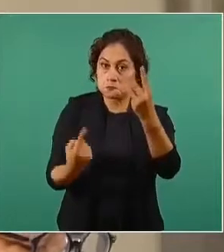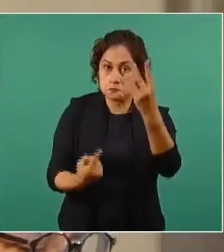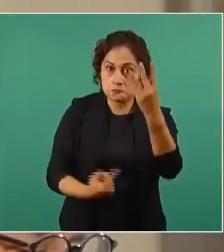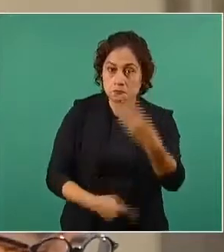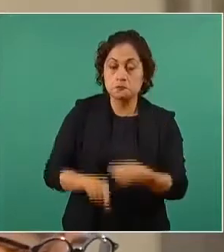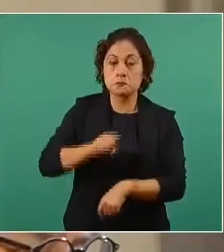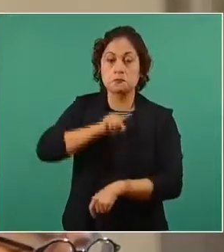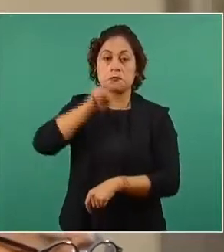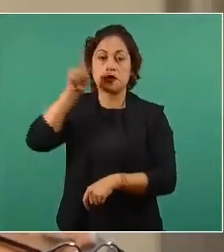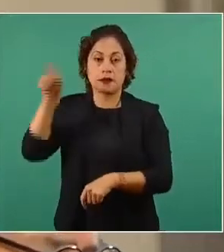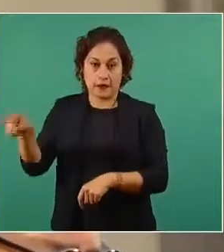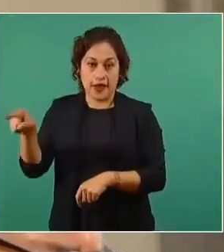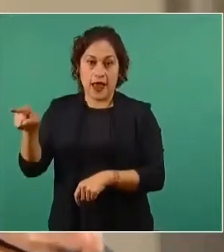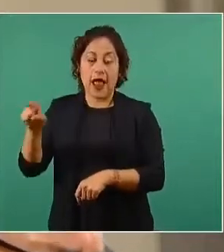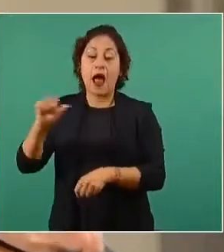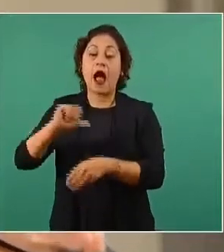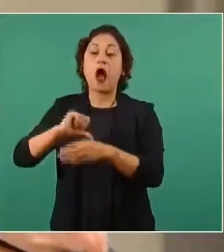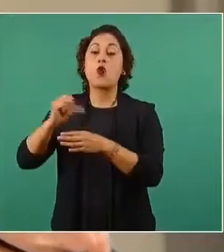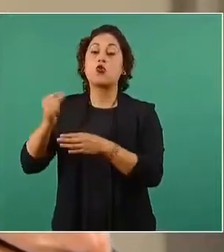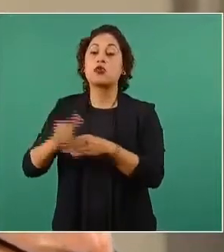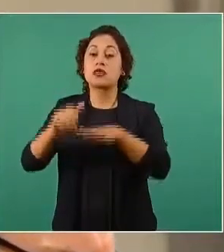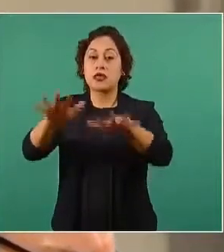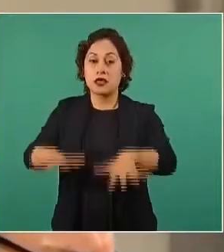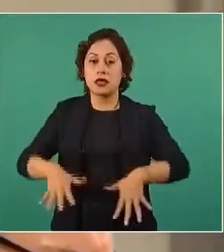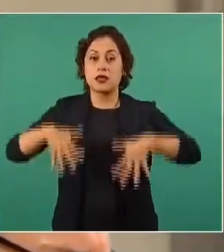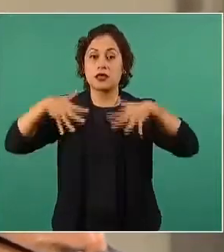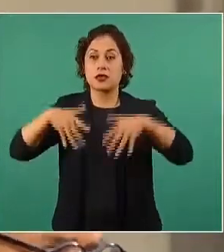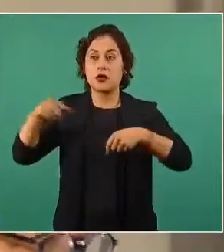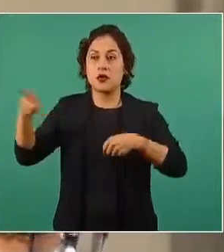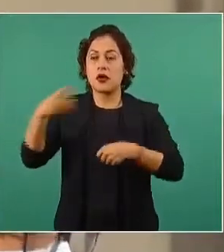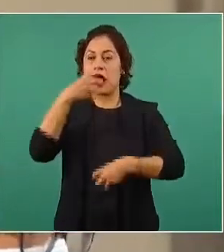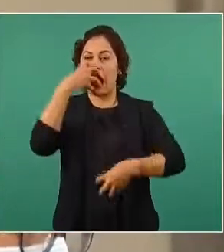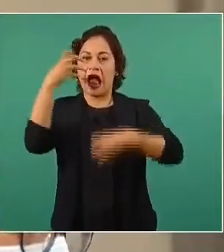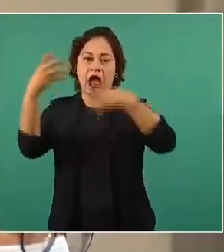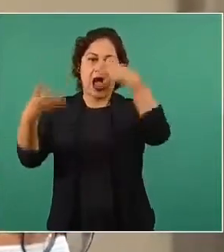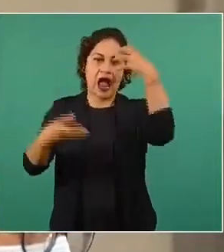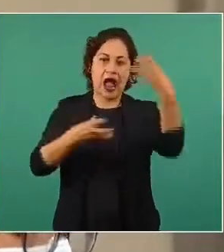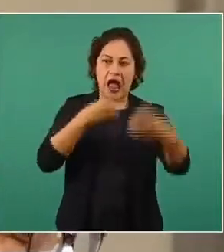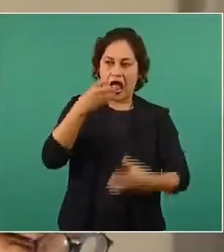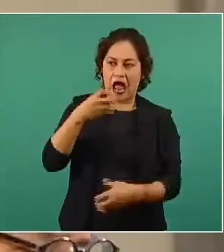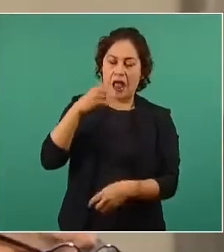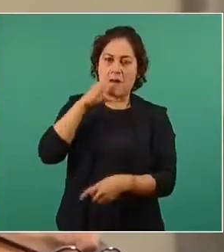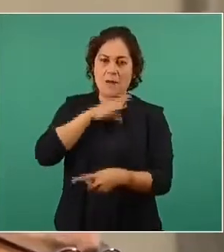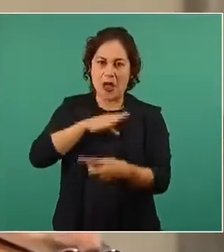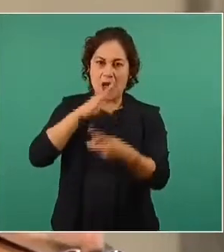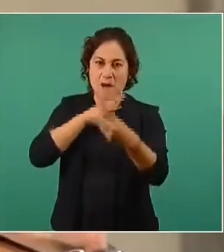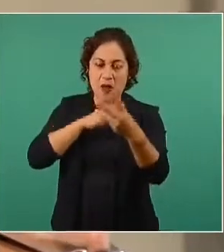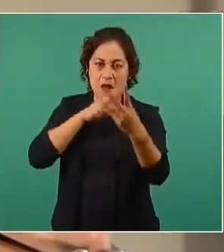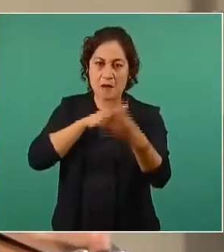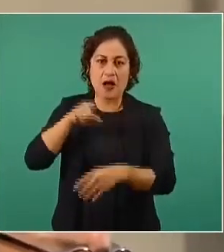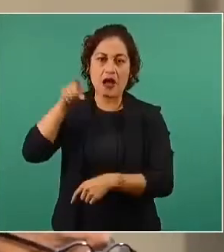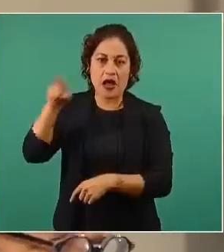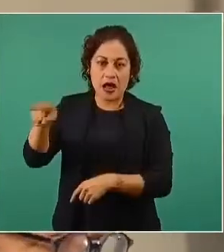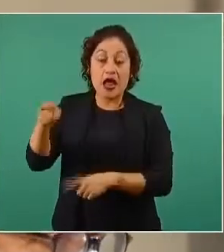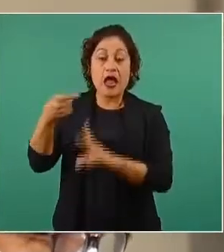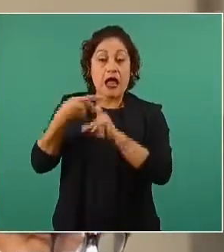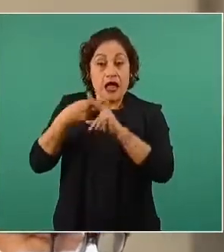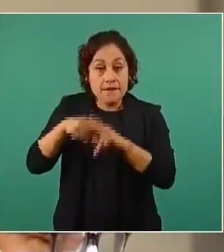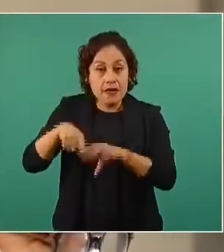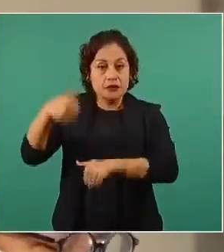hay abucheos, surge una nueva candidata a la presidencia e inicia la competencia